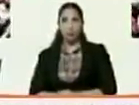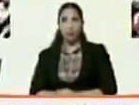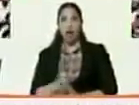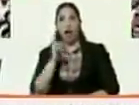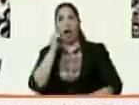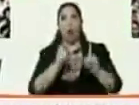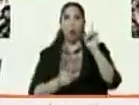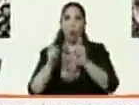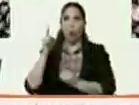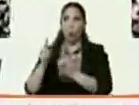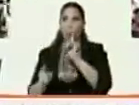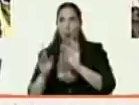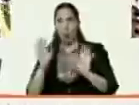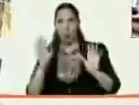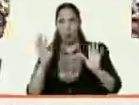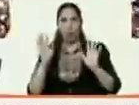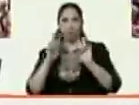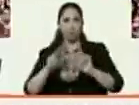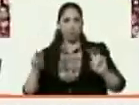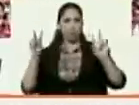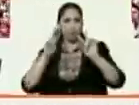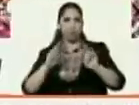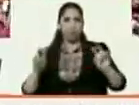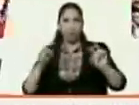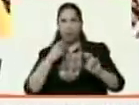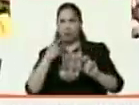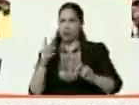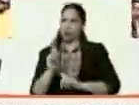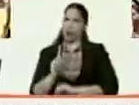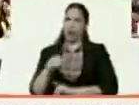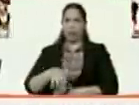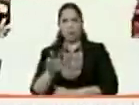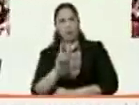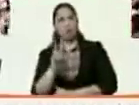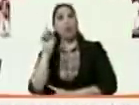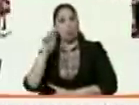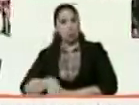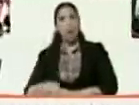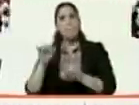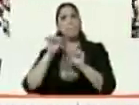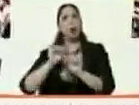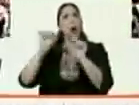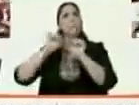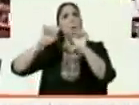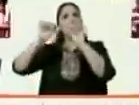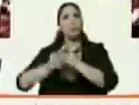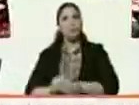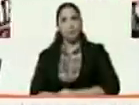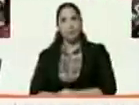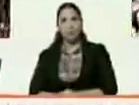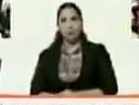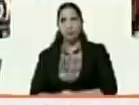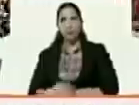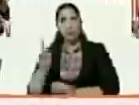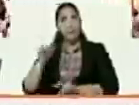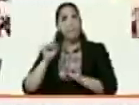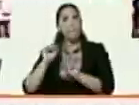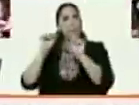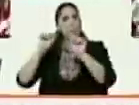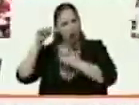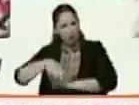Algunos analistas dicen, no, pero es que en Venezuela también protestaron. También